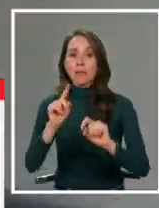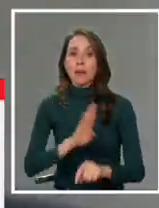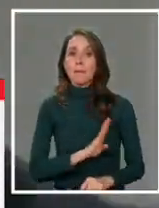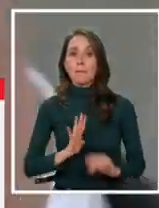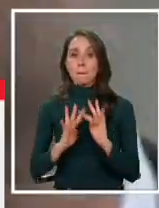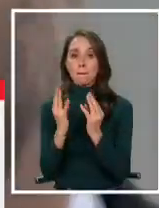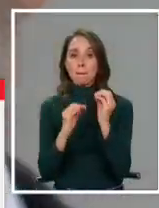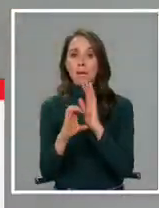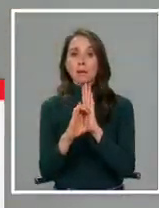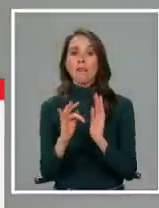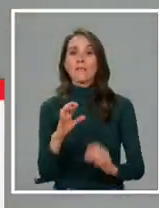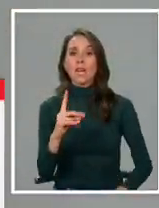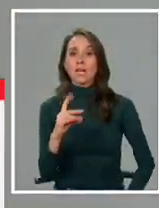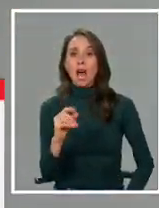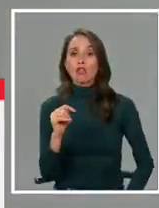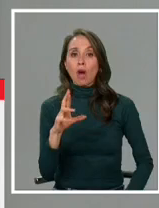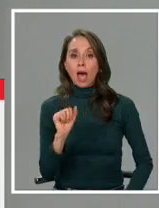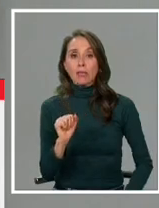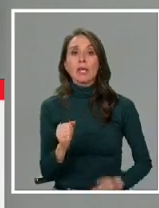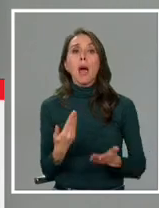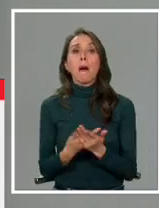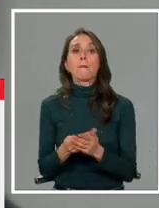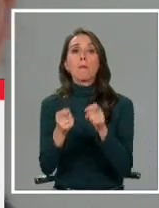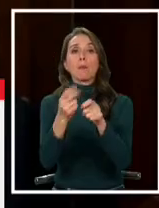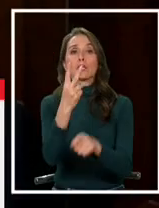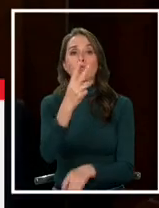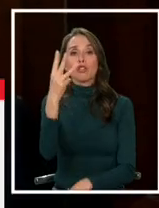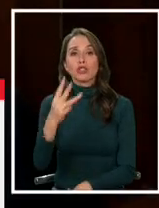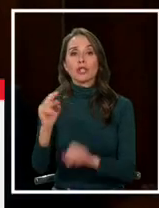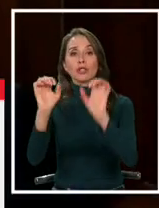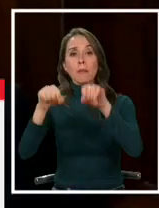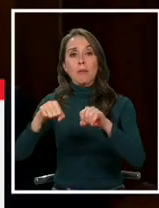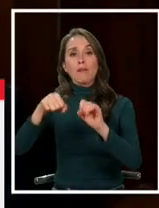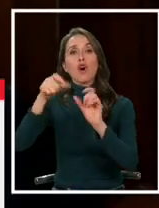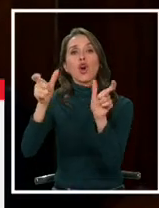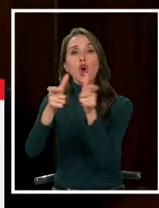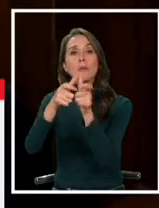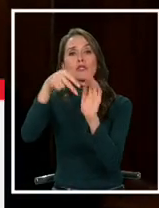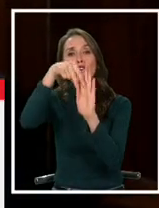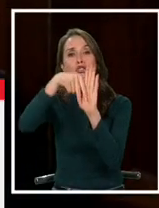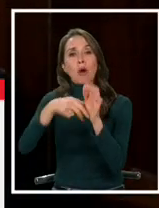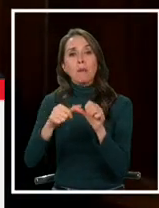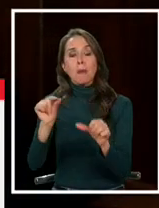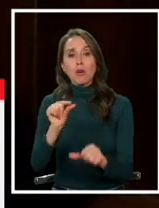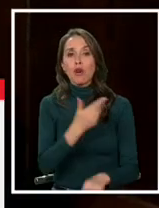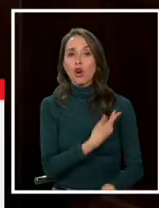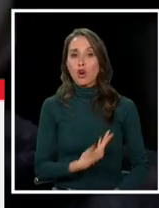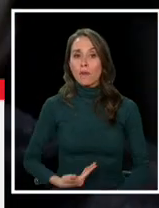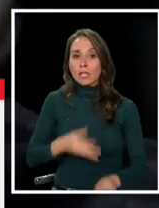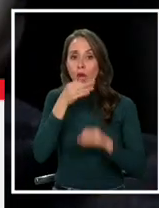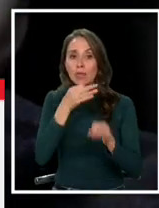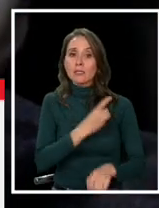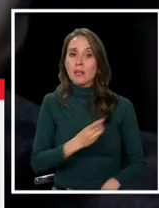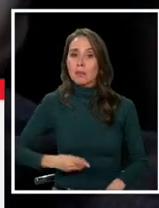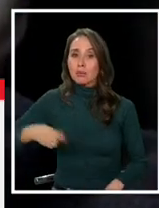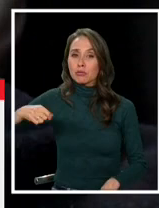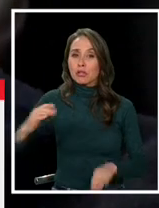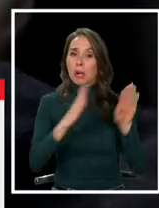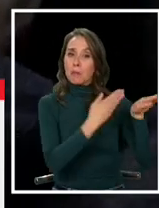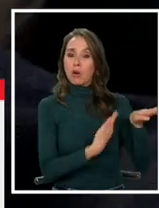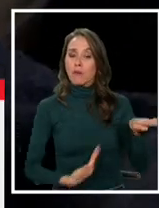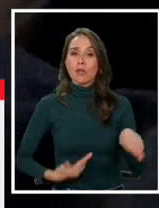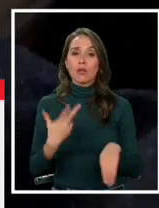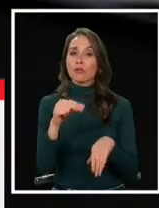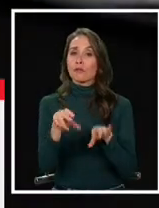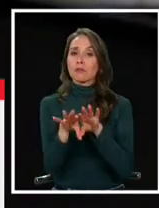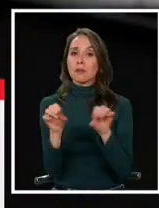convencional Fernando atria a la propuesta de dos tercios aprobada por la comisión de normas transitorias y que el gobierno según parlamentarios oficialistas